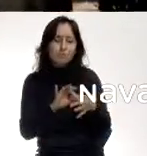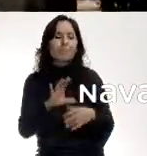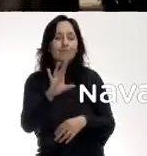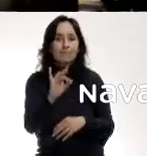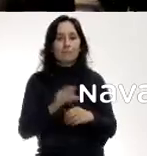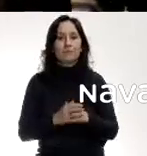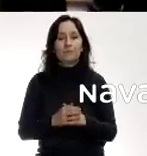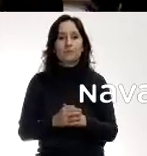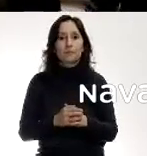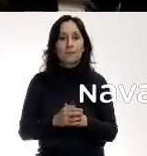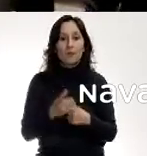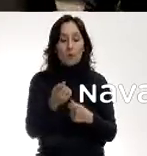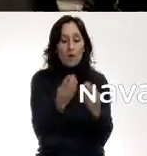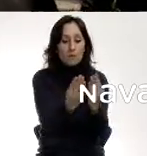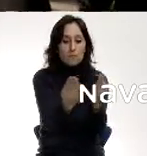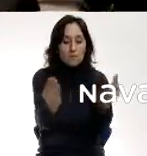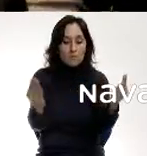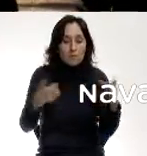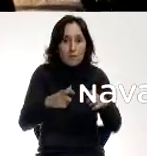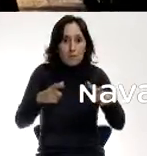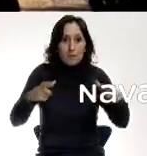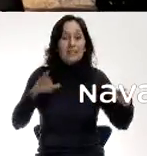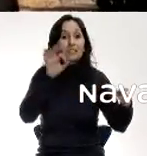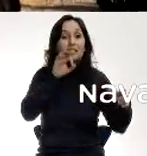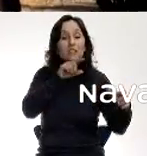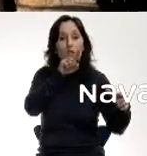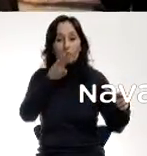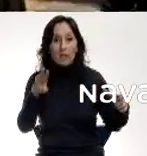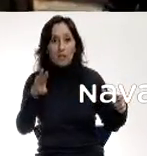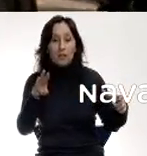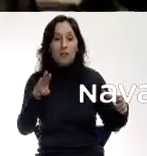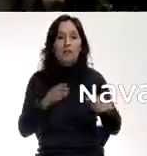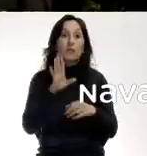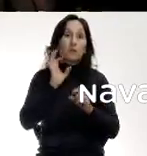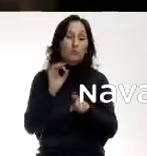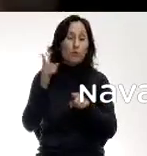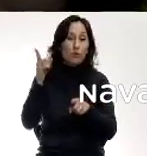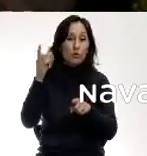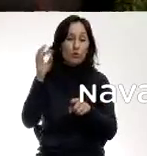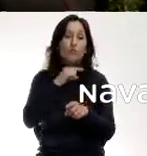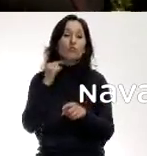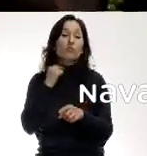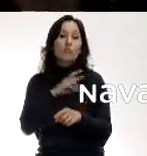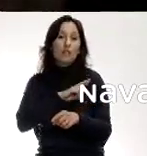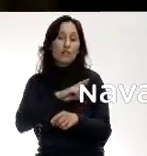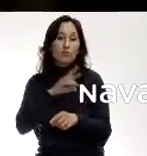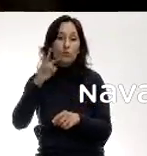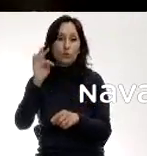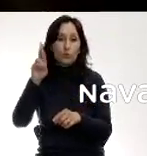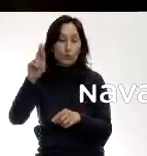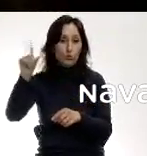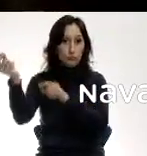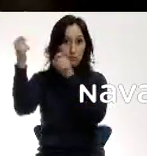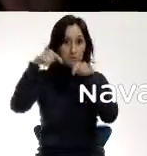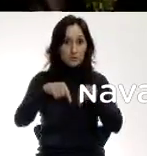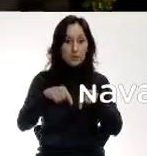crecer el cerco, cuando lo dinamizaron esto en el siglo XIII, lo que hemos dicho, los del Cabildo de Toulouse, pues nos encontramos que en esa parte